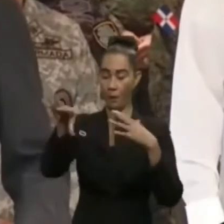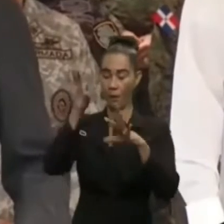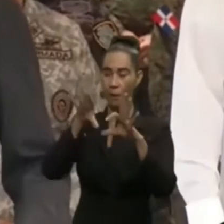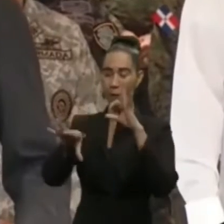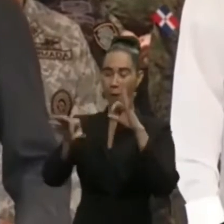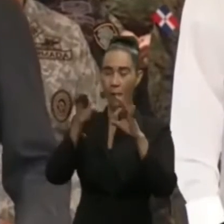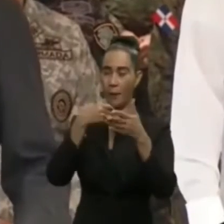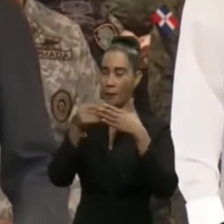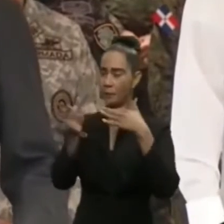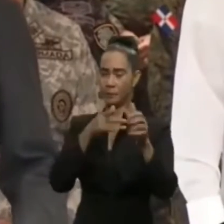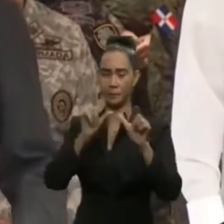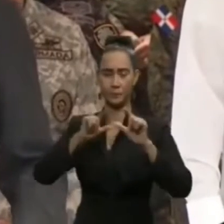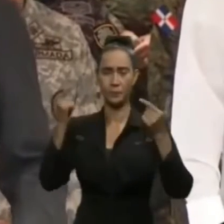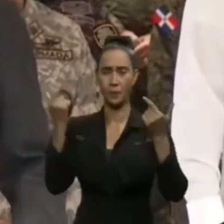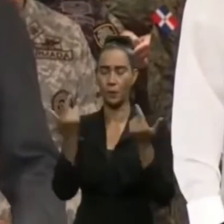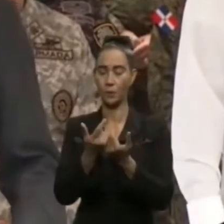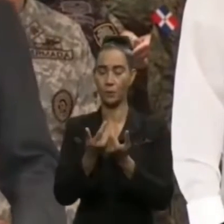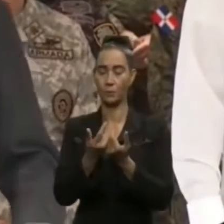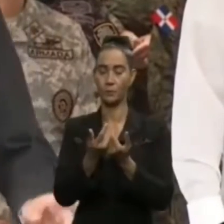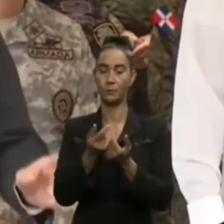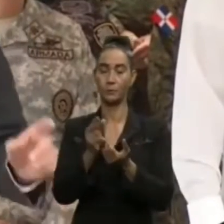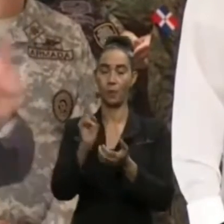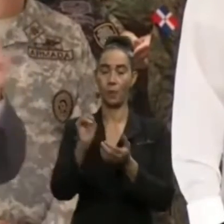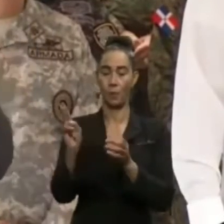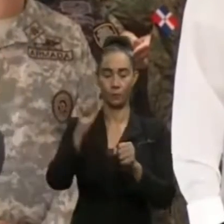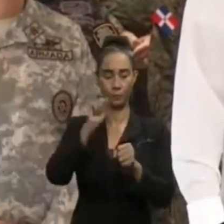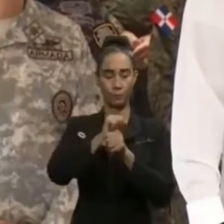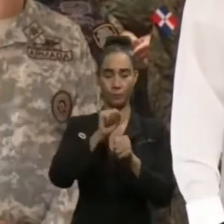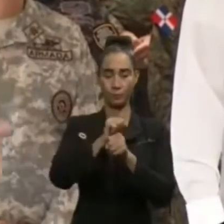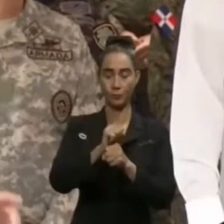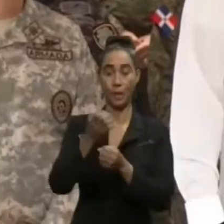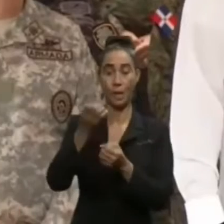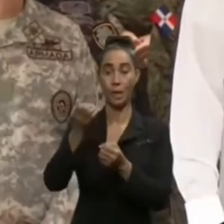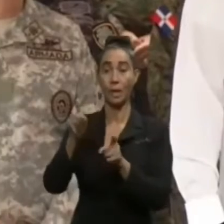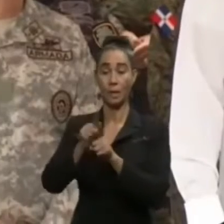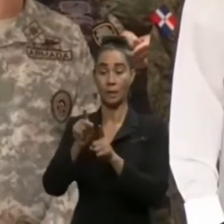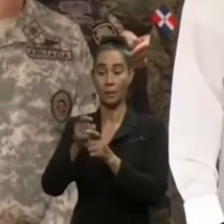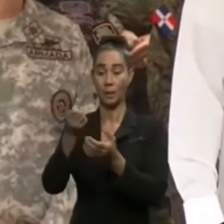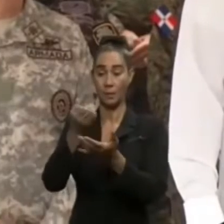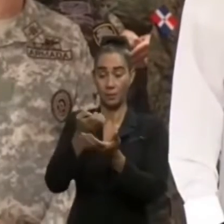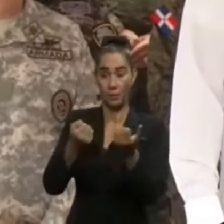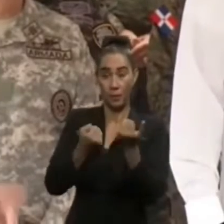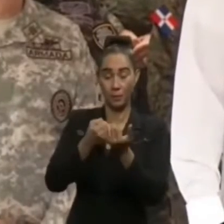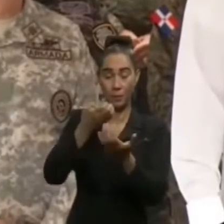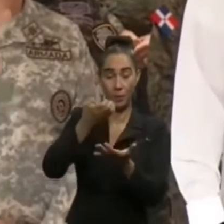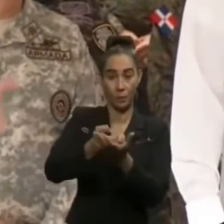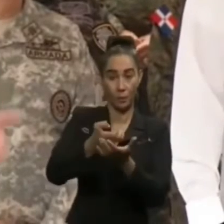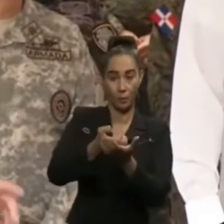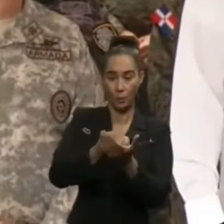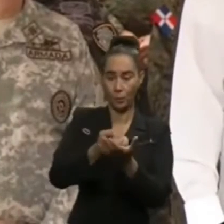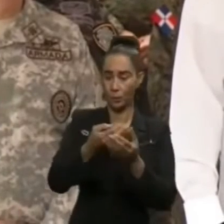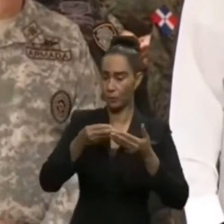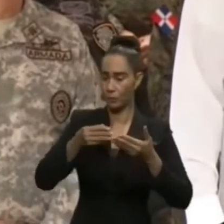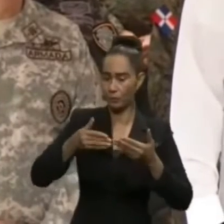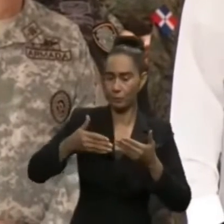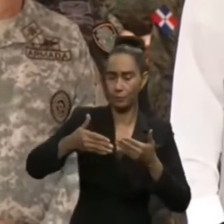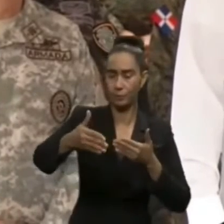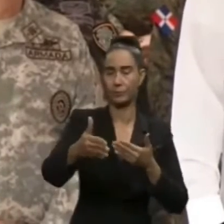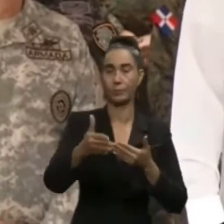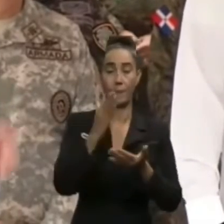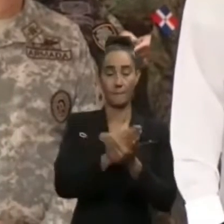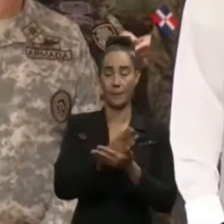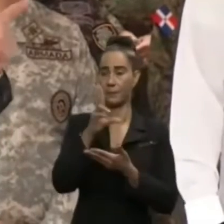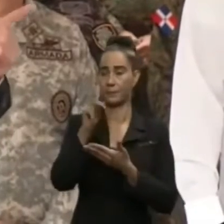utilizar los que fuese necesario, ni los recursos, ni vamos a escatimar recursos